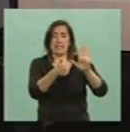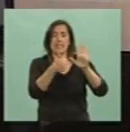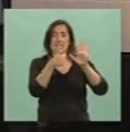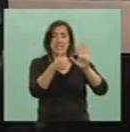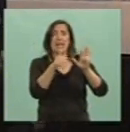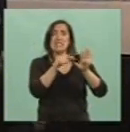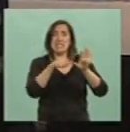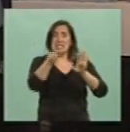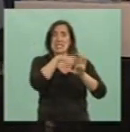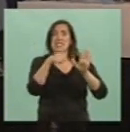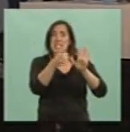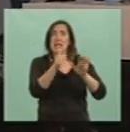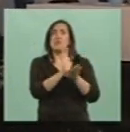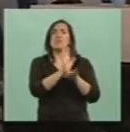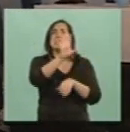el